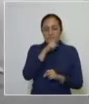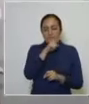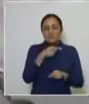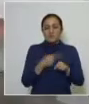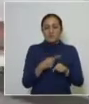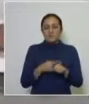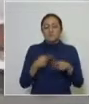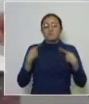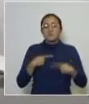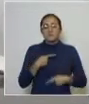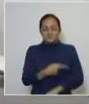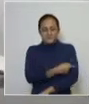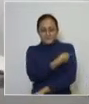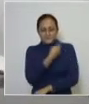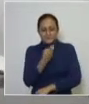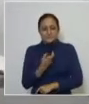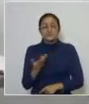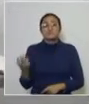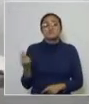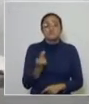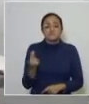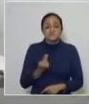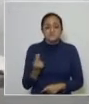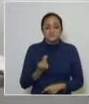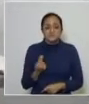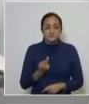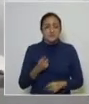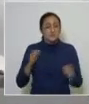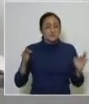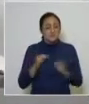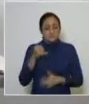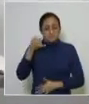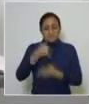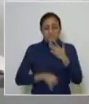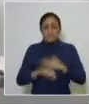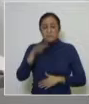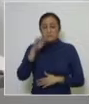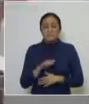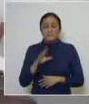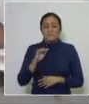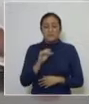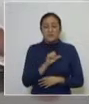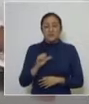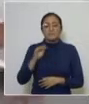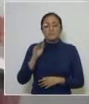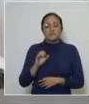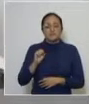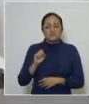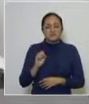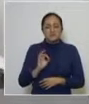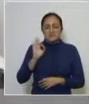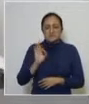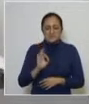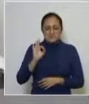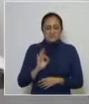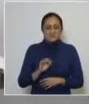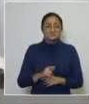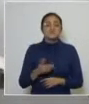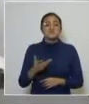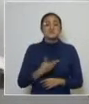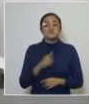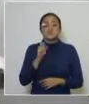de las personas vacunadas. Requiere ultracongelación de menos 90 a menos 60. La dosis es